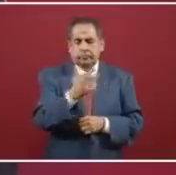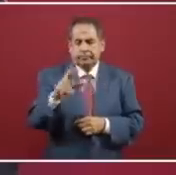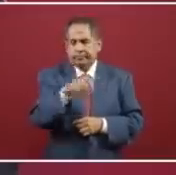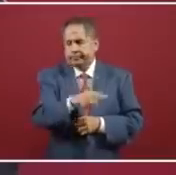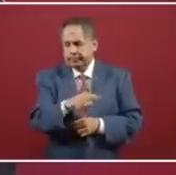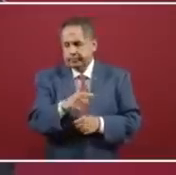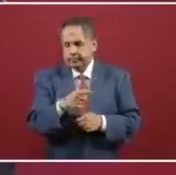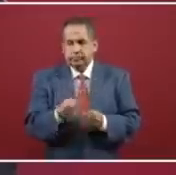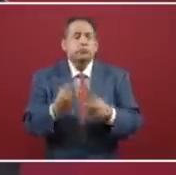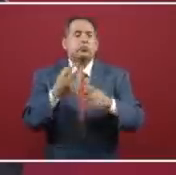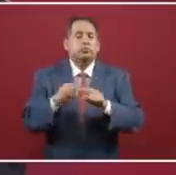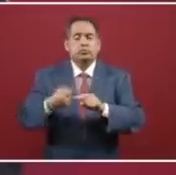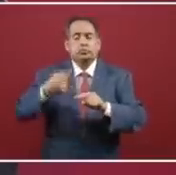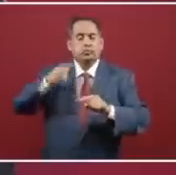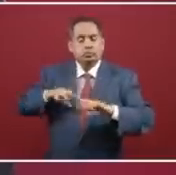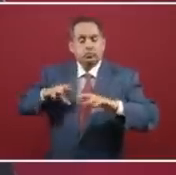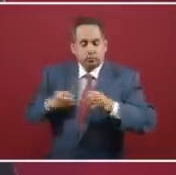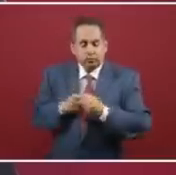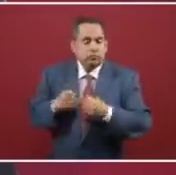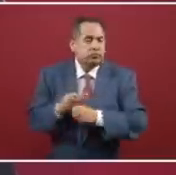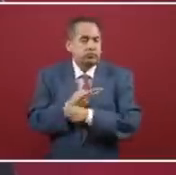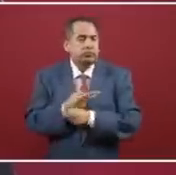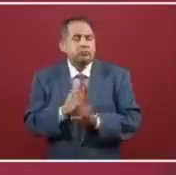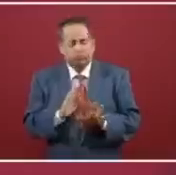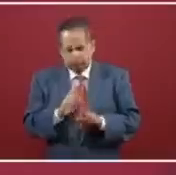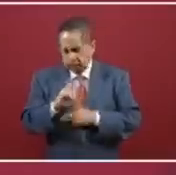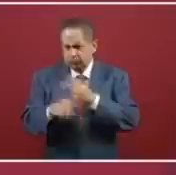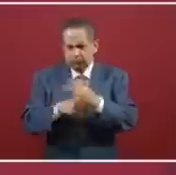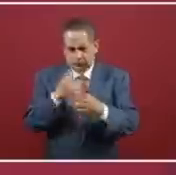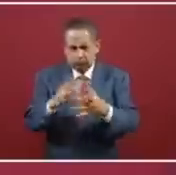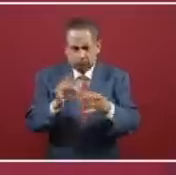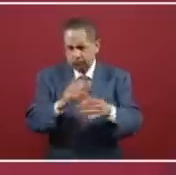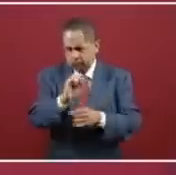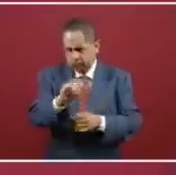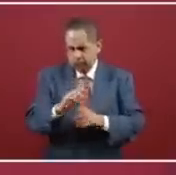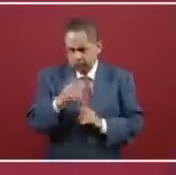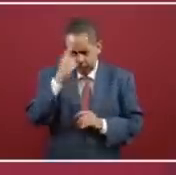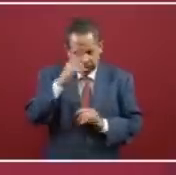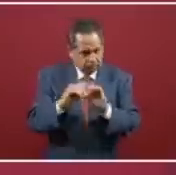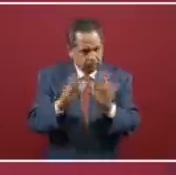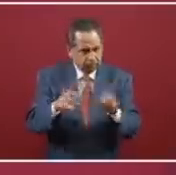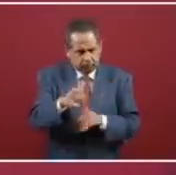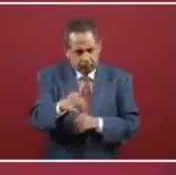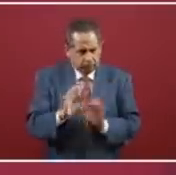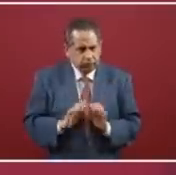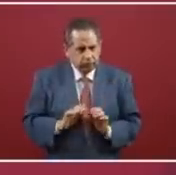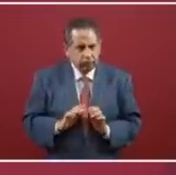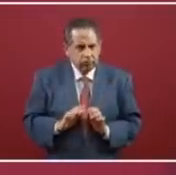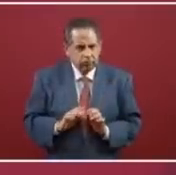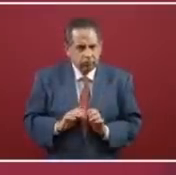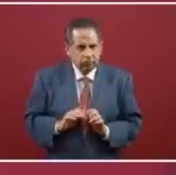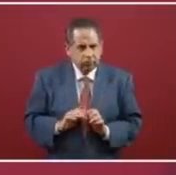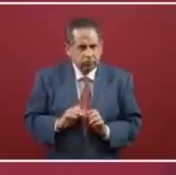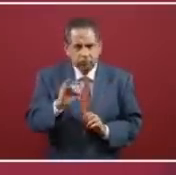y en qué estado se encuentran para qué